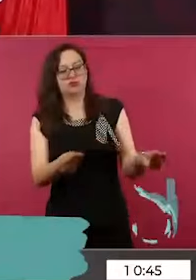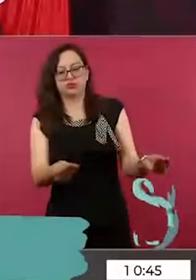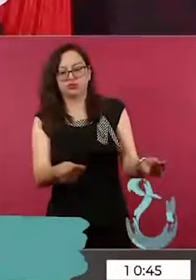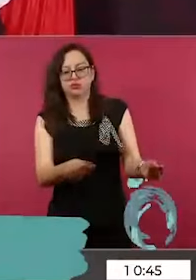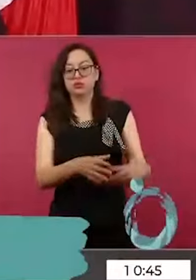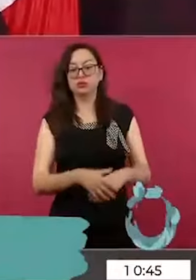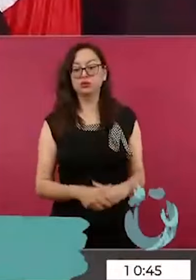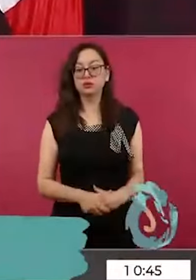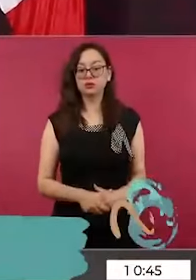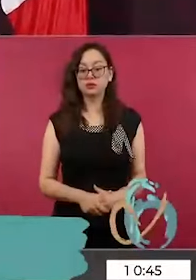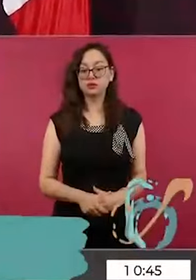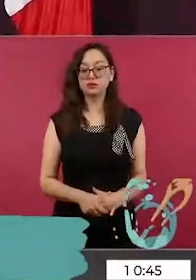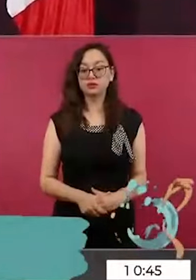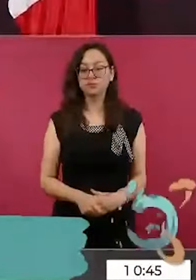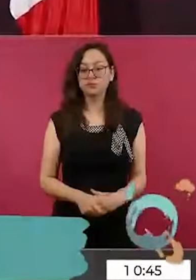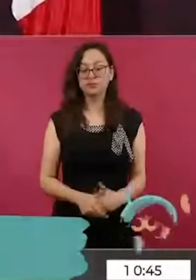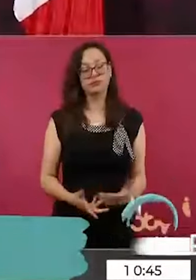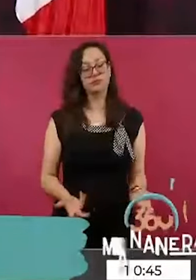los